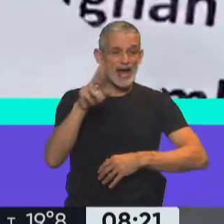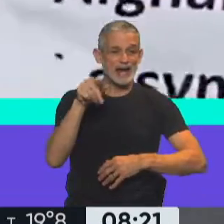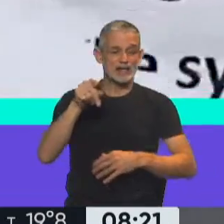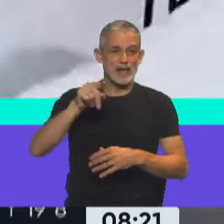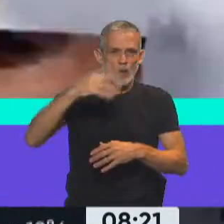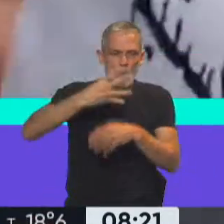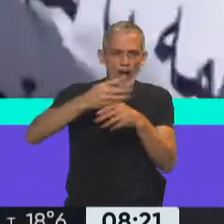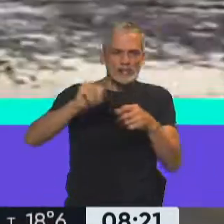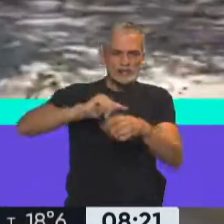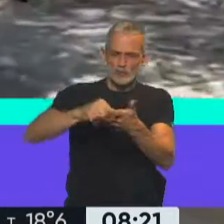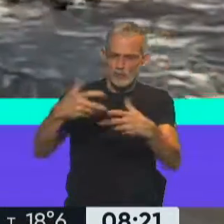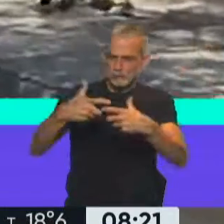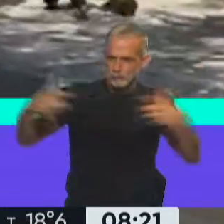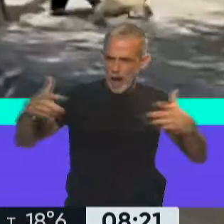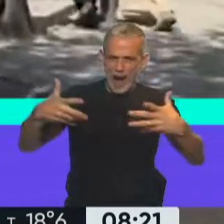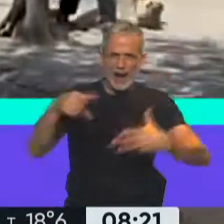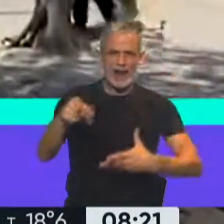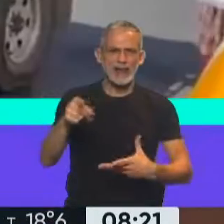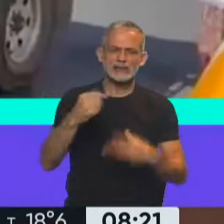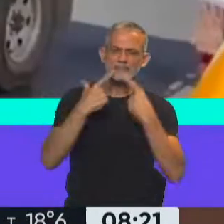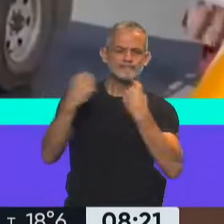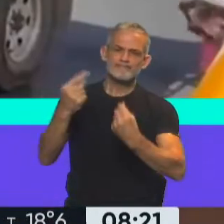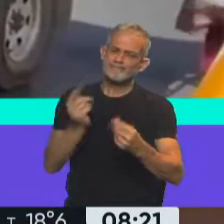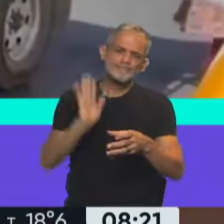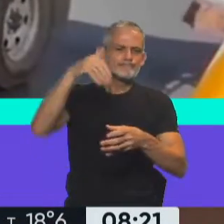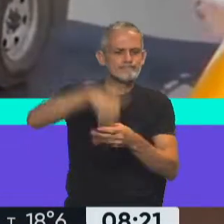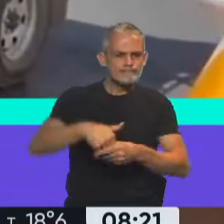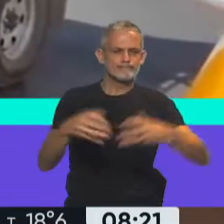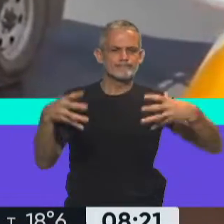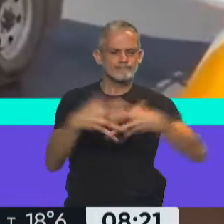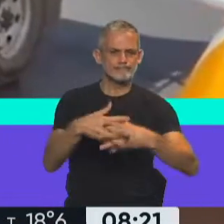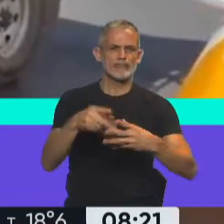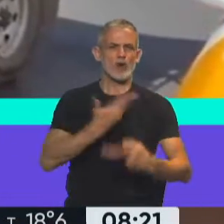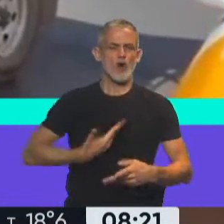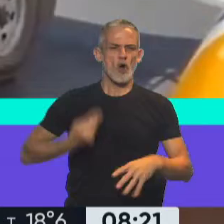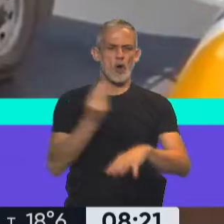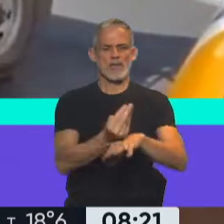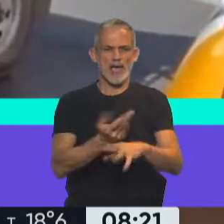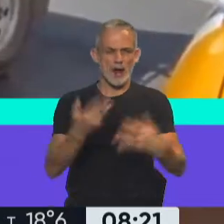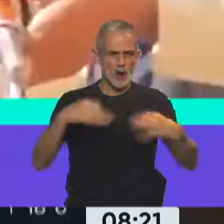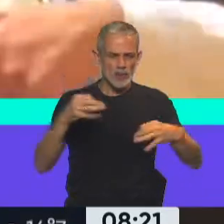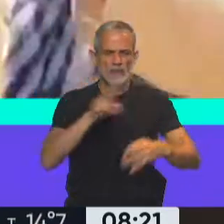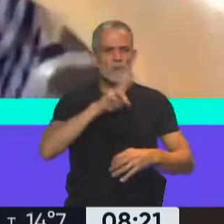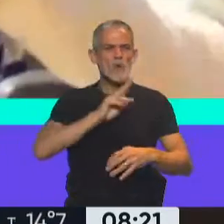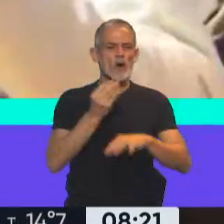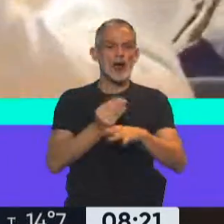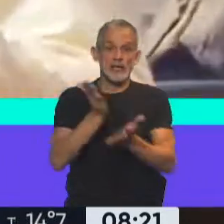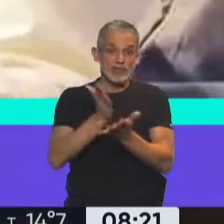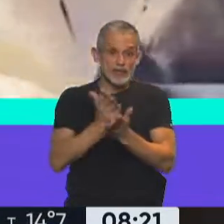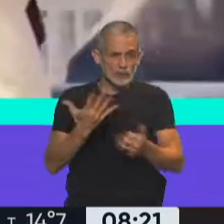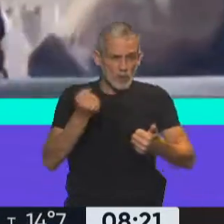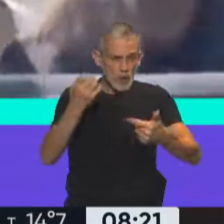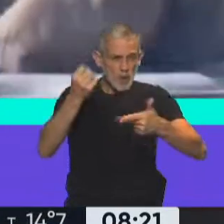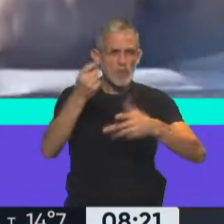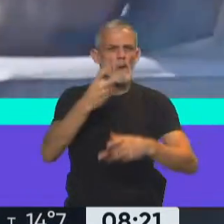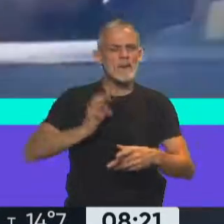cuarta ciudad más grande del país, en la que reclamaron ser integradas en el futuro nuevo gobierno y que se mantengan los derechos adquiridos durante